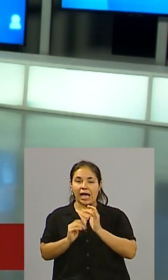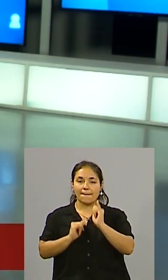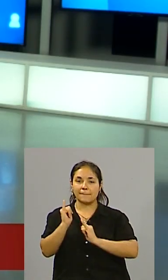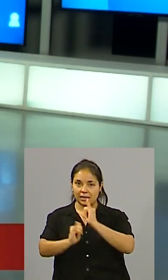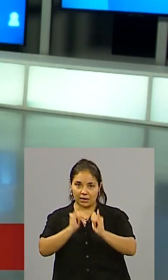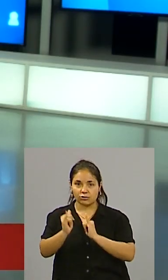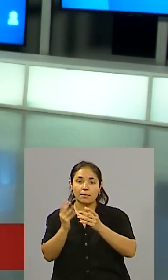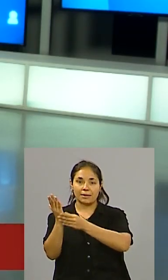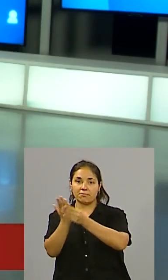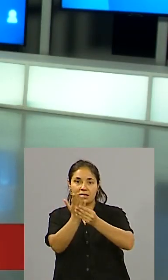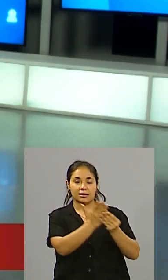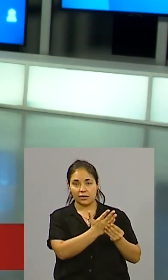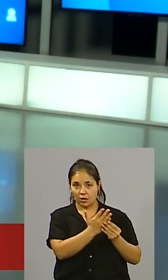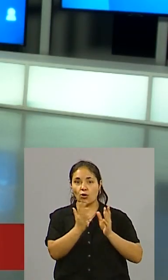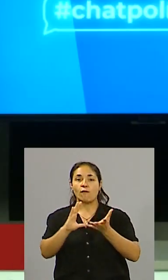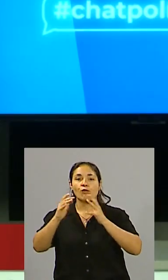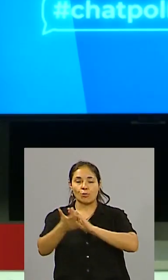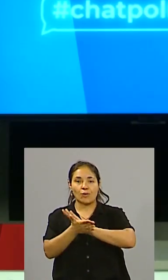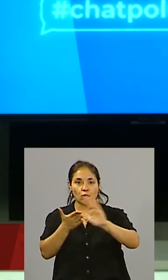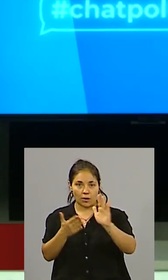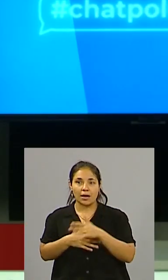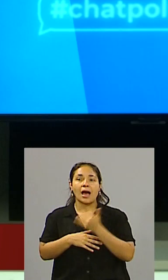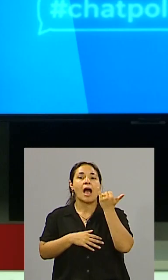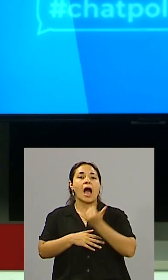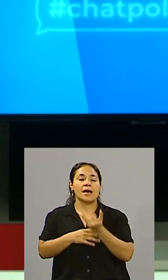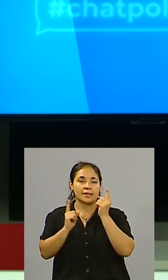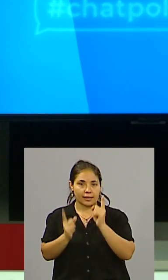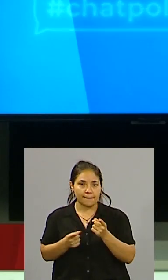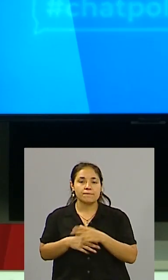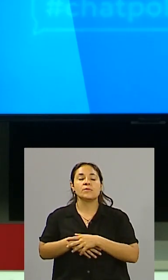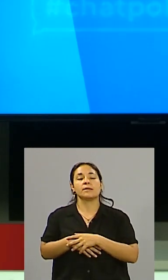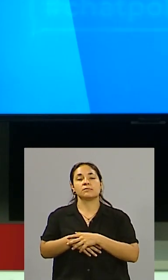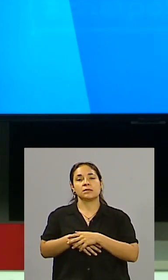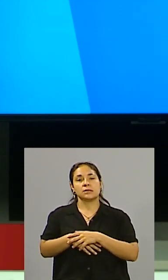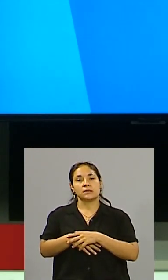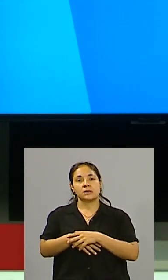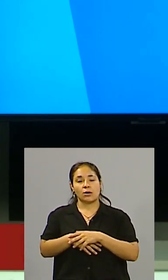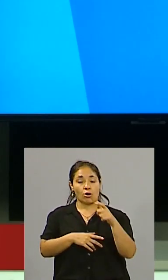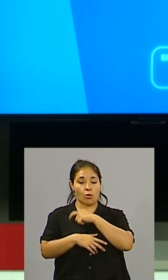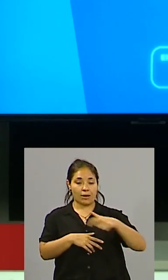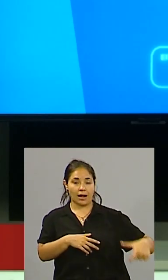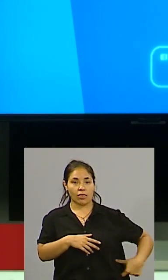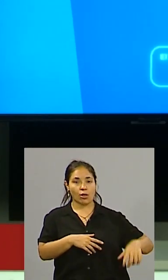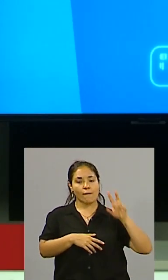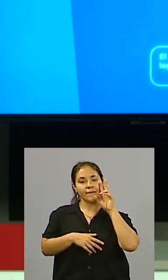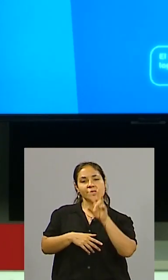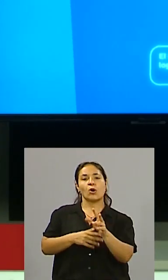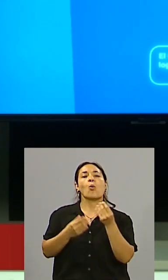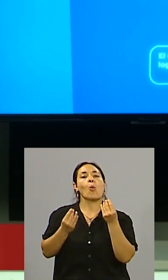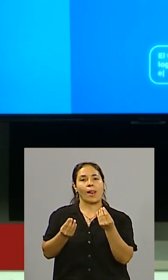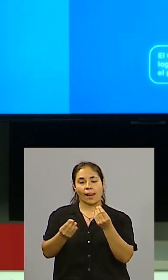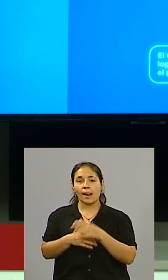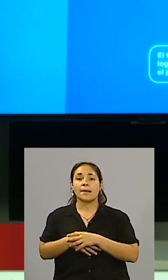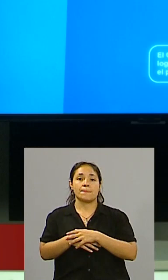diseño ministerial que se aprobó. Porque justamente ahí también hubo una visión particular del gobernador de entender que